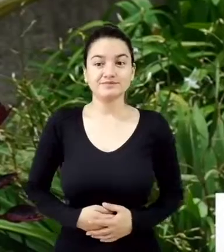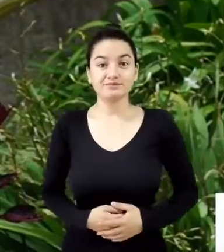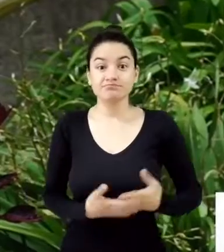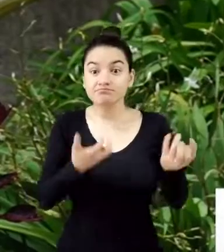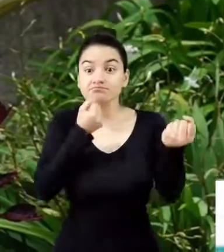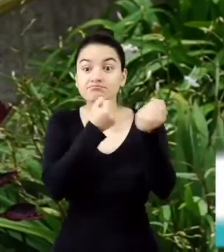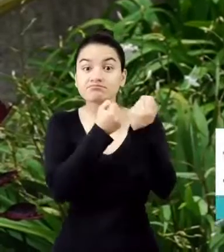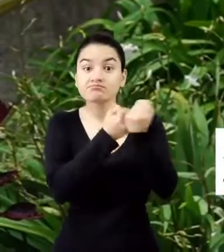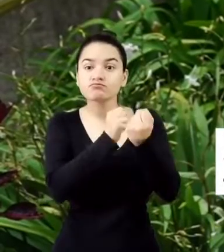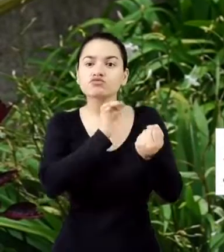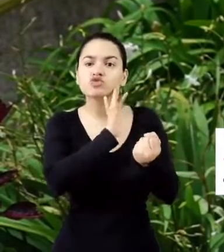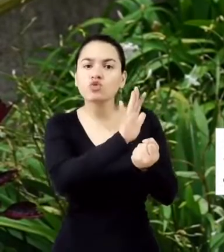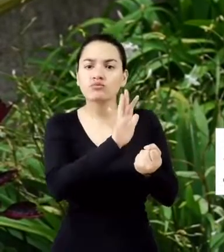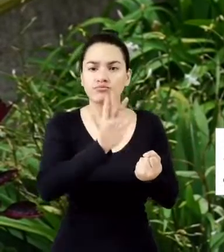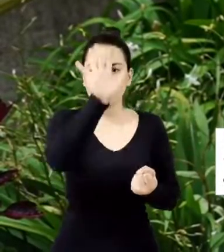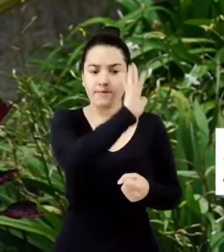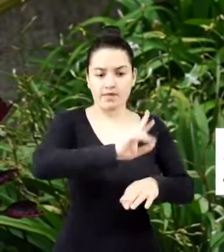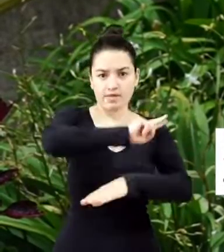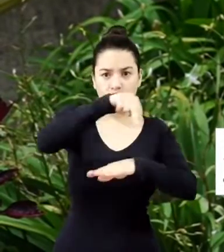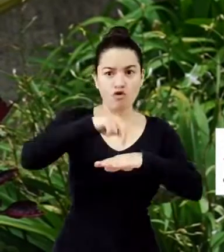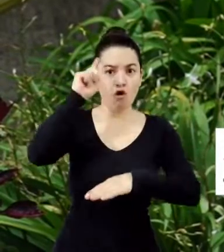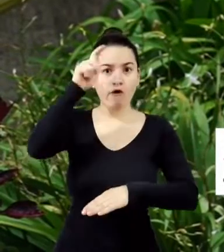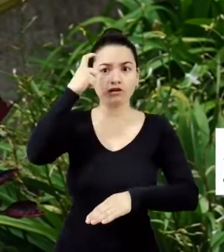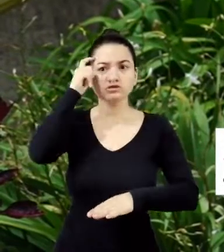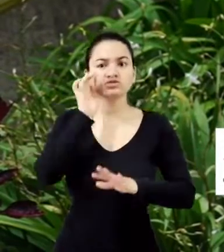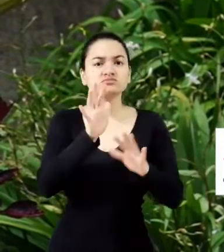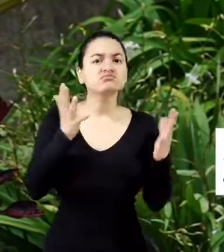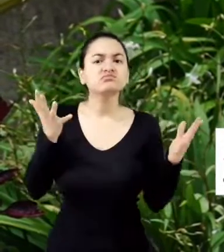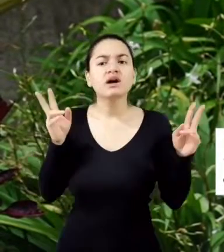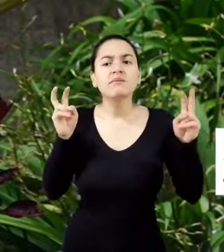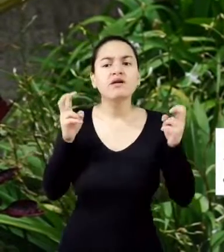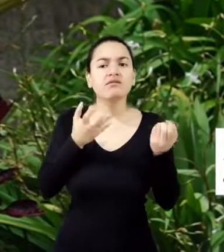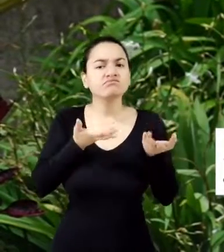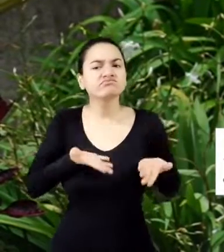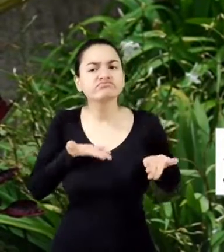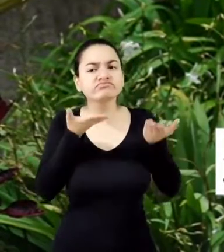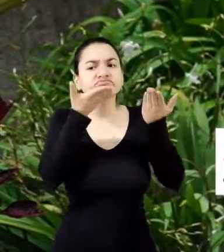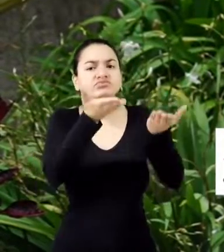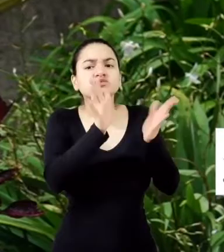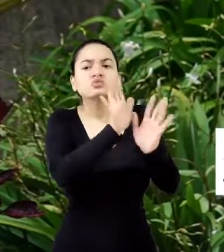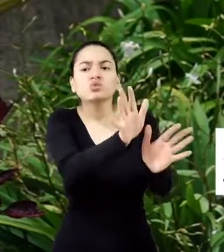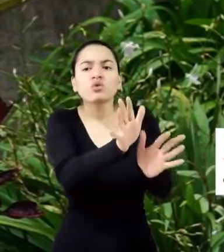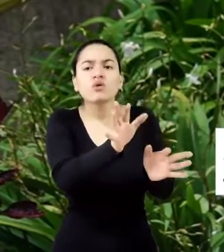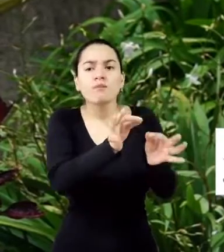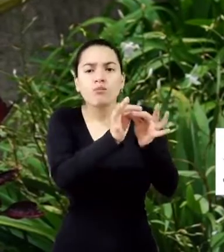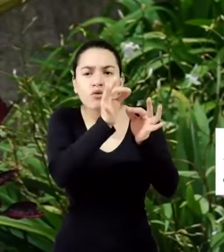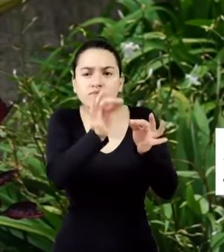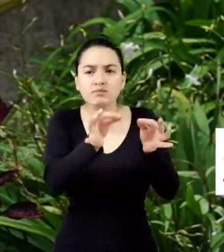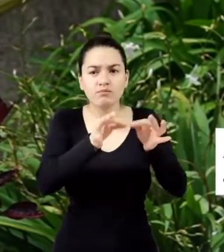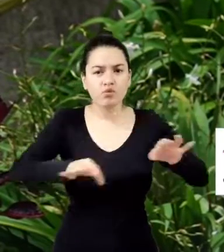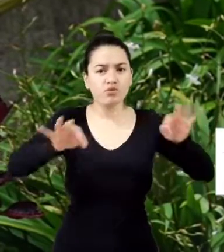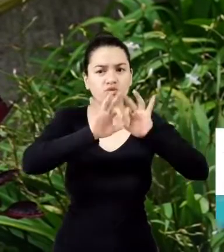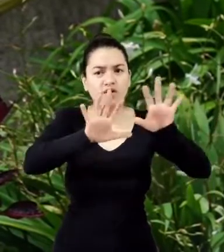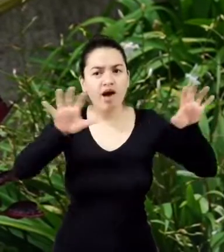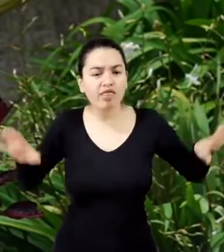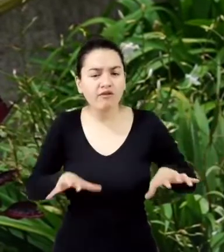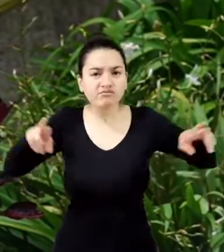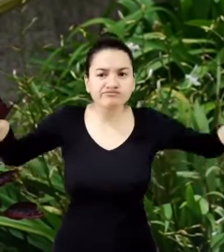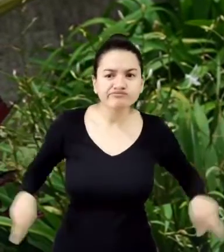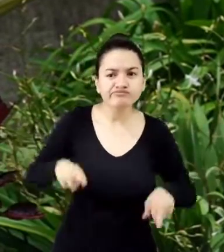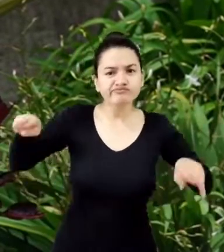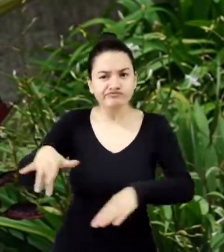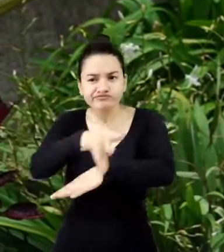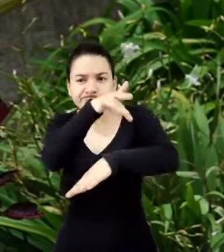Con el apoyo de la Gobernación de Nariño se realizó la segunda jornada solidaria en el municipio de Túquerres, donde se